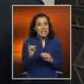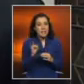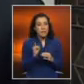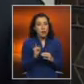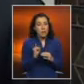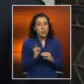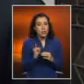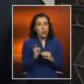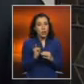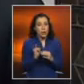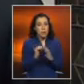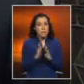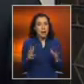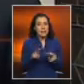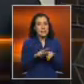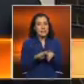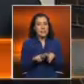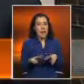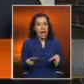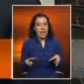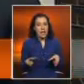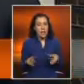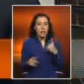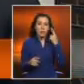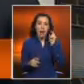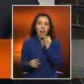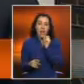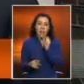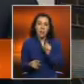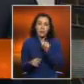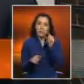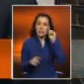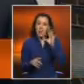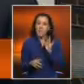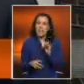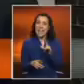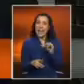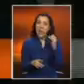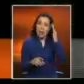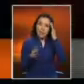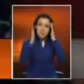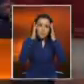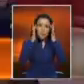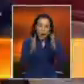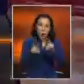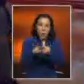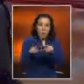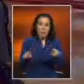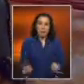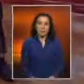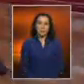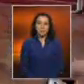y más tranquilidad al denunciar, porque ellos saben que la fiscalía se va a preocupar de ellos.